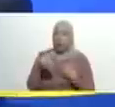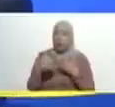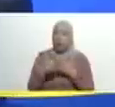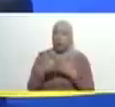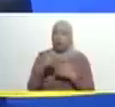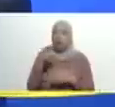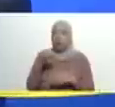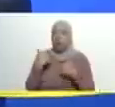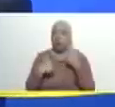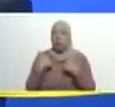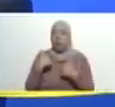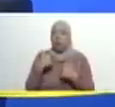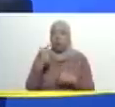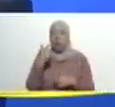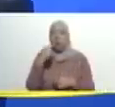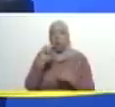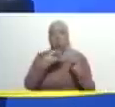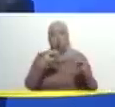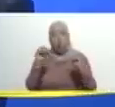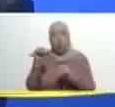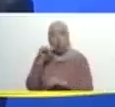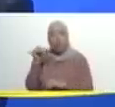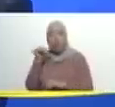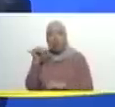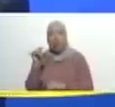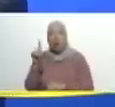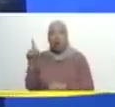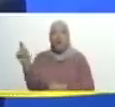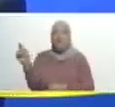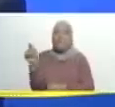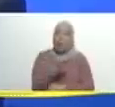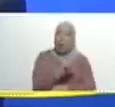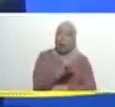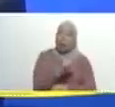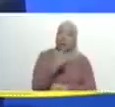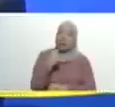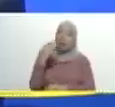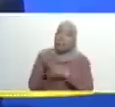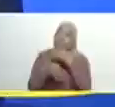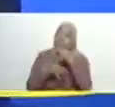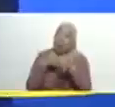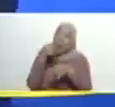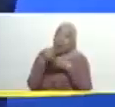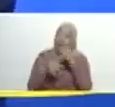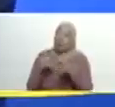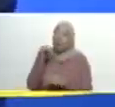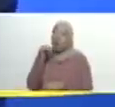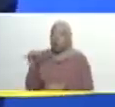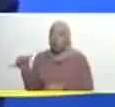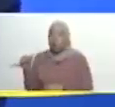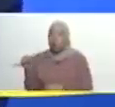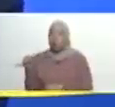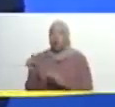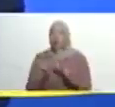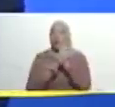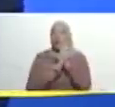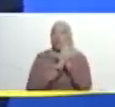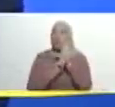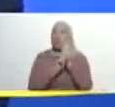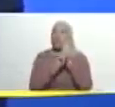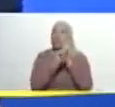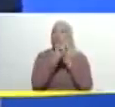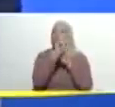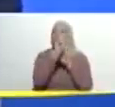aquí en Venezuela yo vengo diciendo, denunciando desde hace más de un mes, que los termómetros